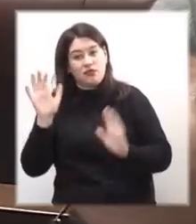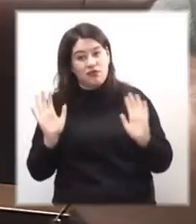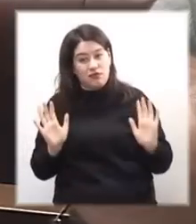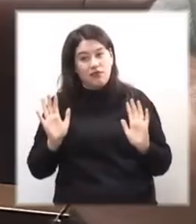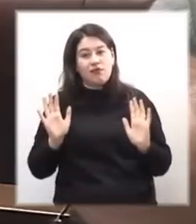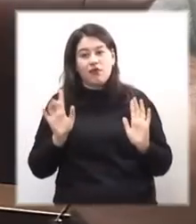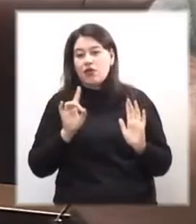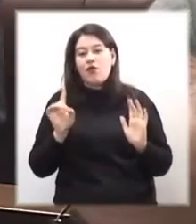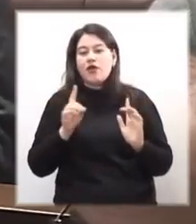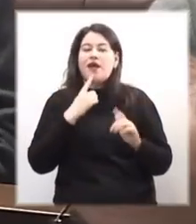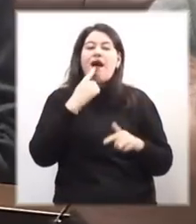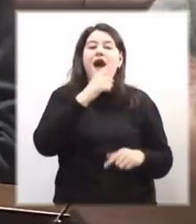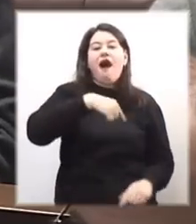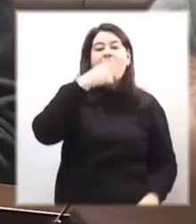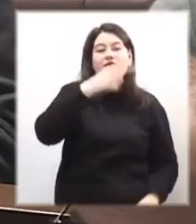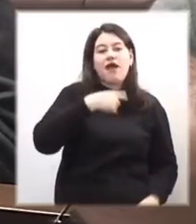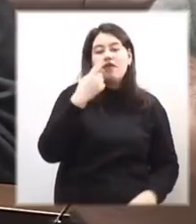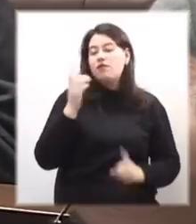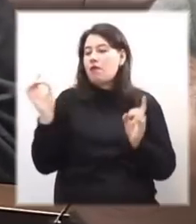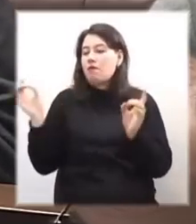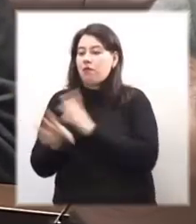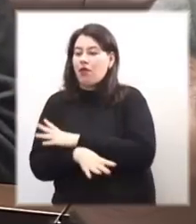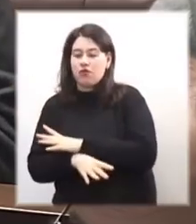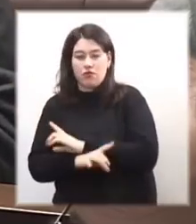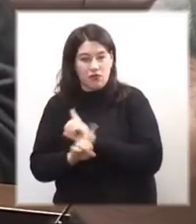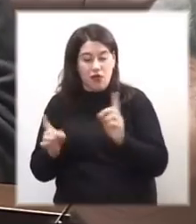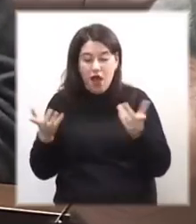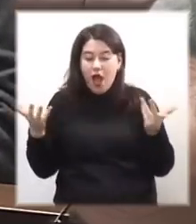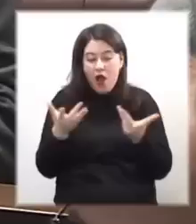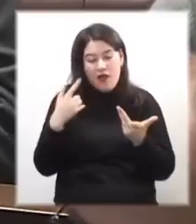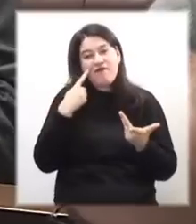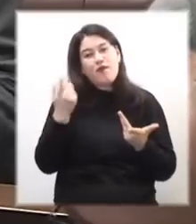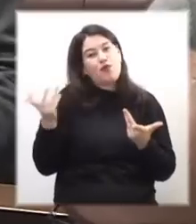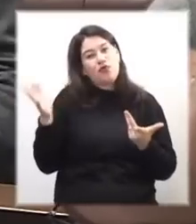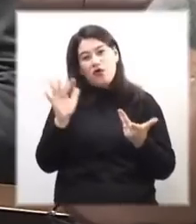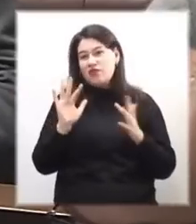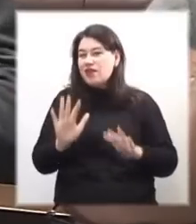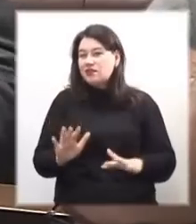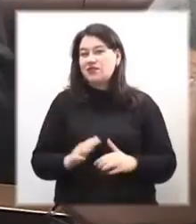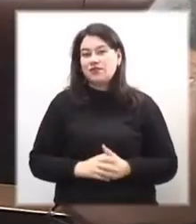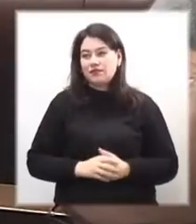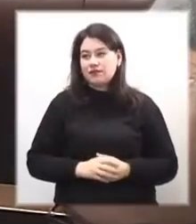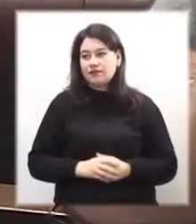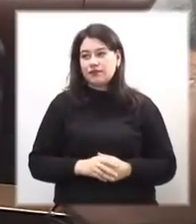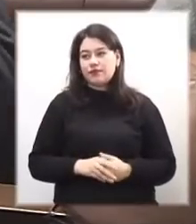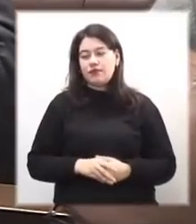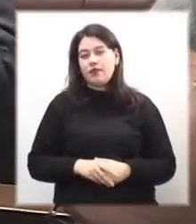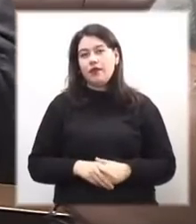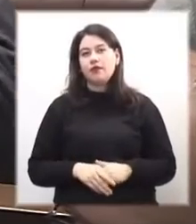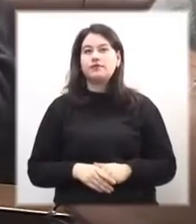presidente, no es soplar y hacer botella. Ahora lo estamos viendo día a día.